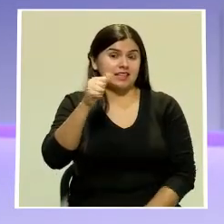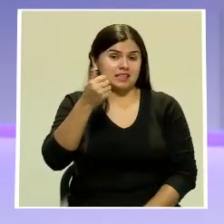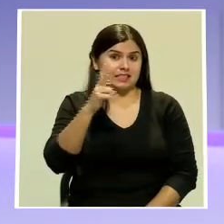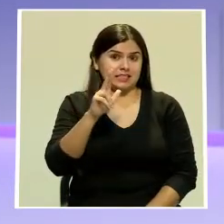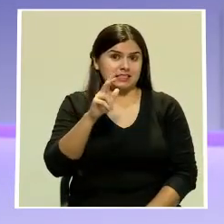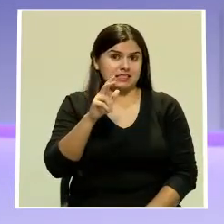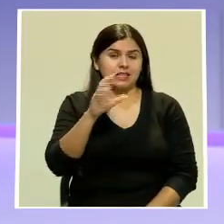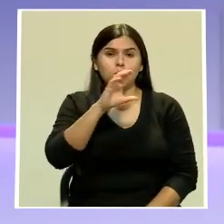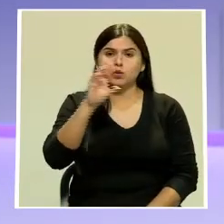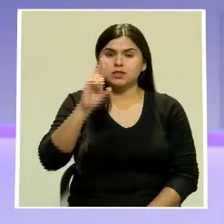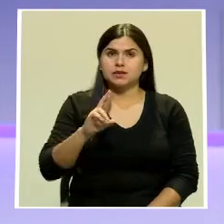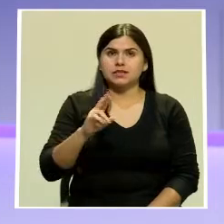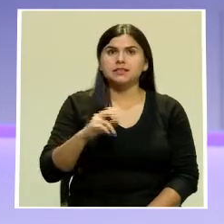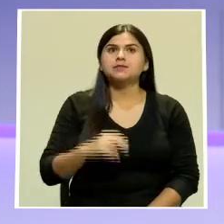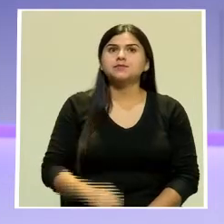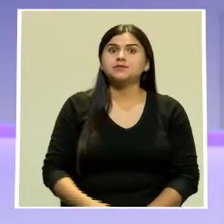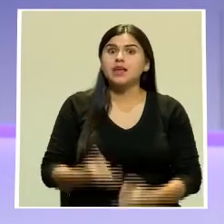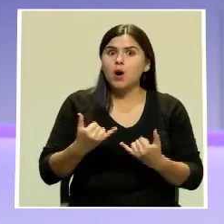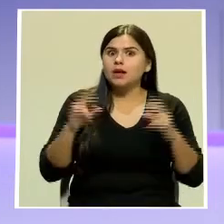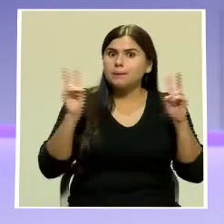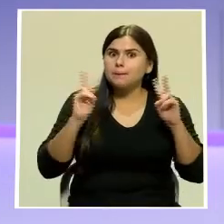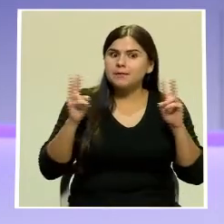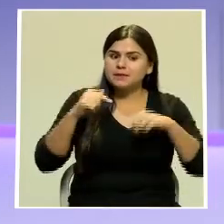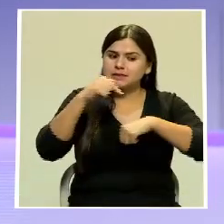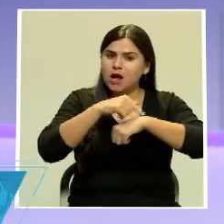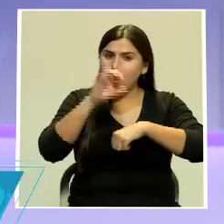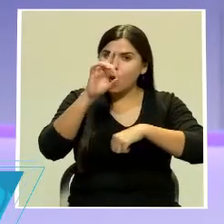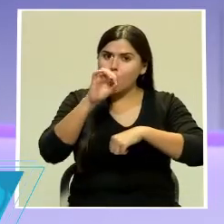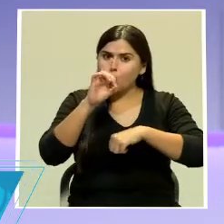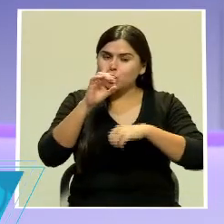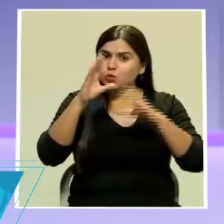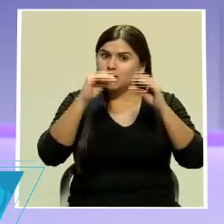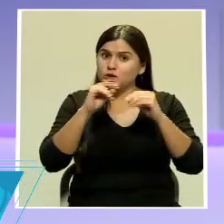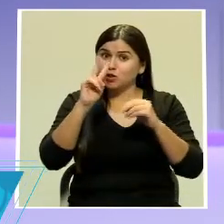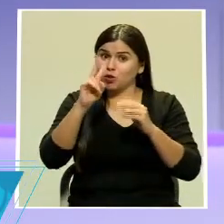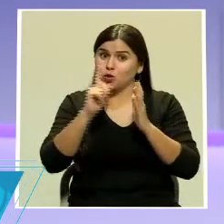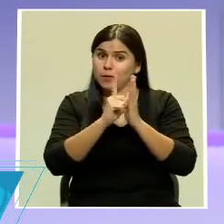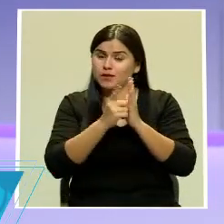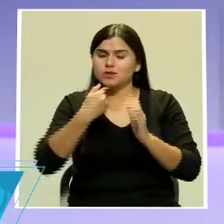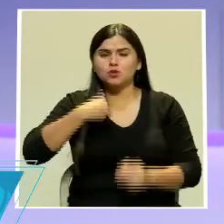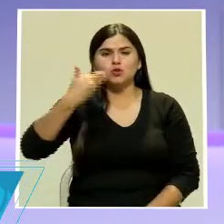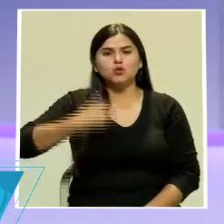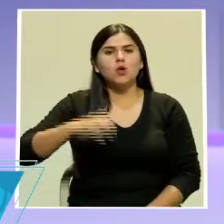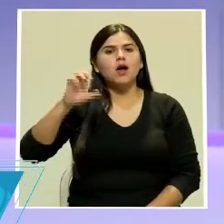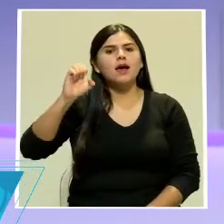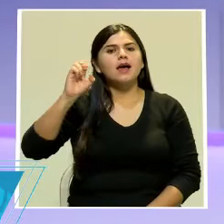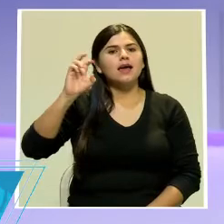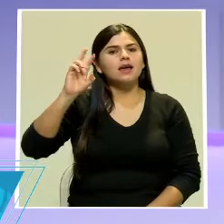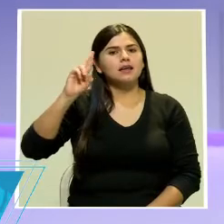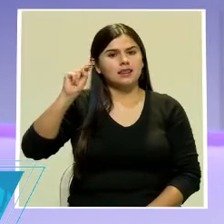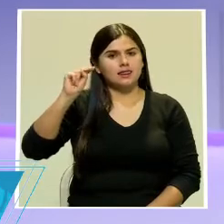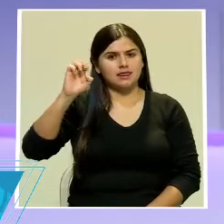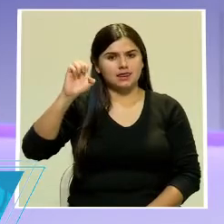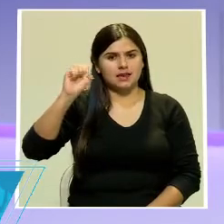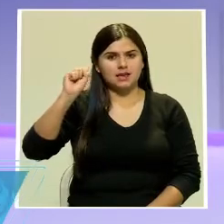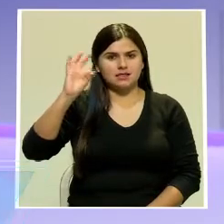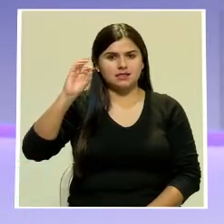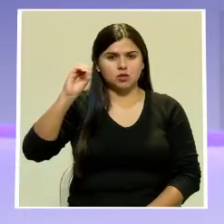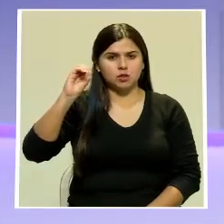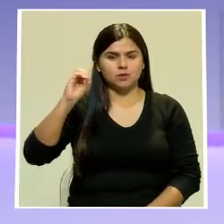vivo a las 8 de la noche con 2 minutos. Soy Ernesto Rivera. La zona sur